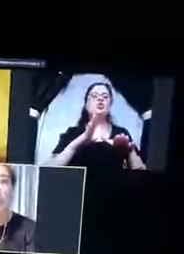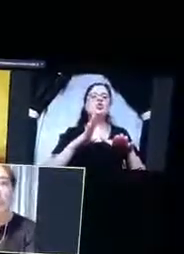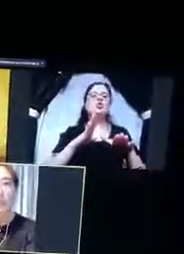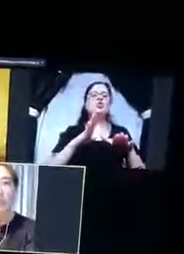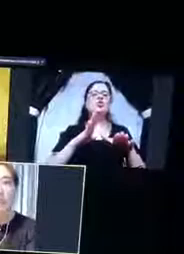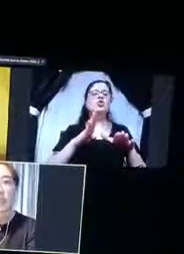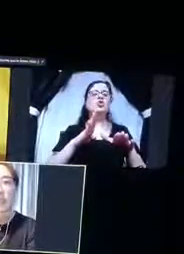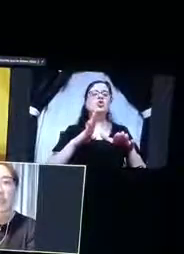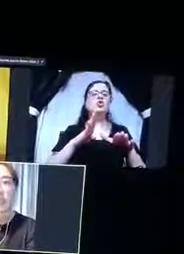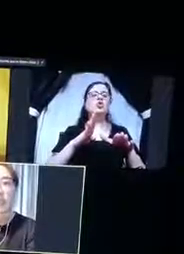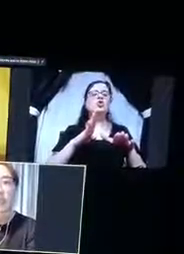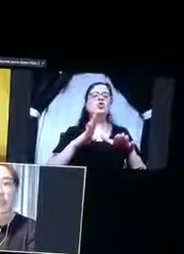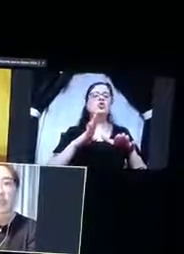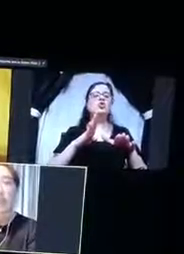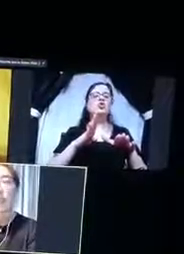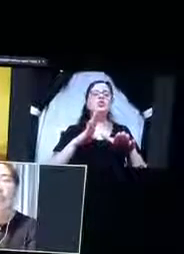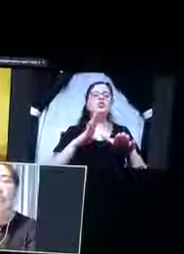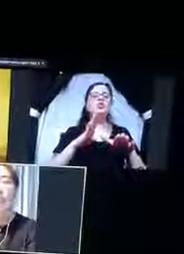de